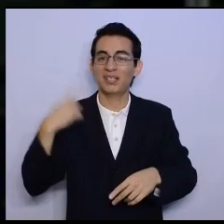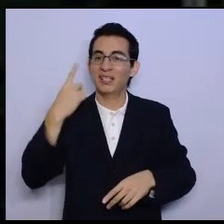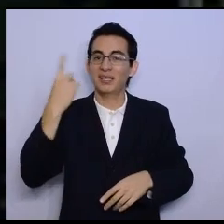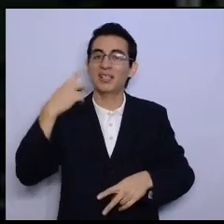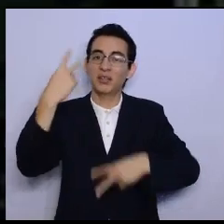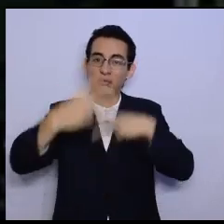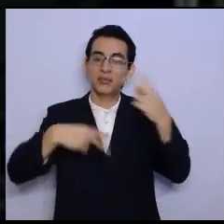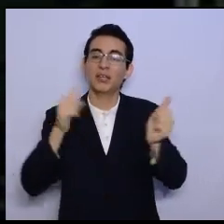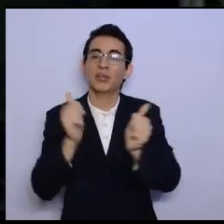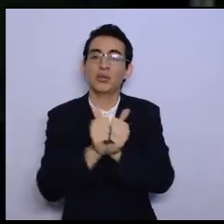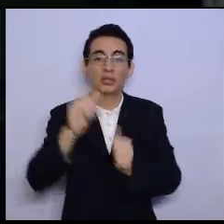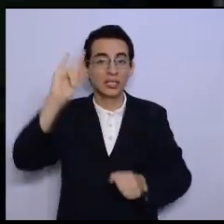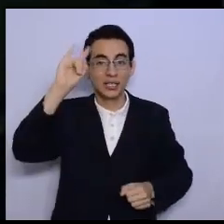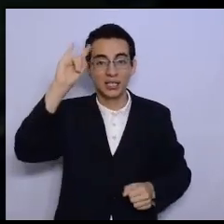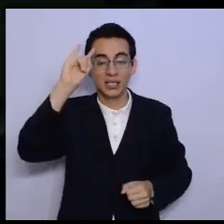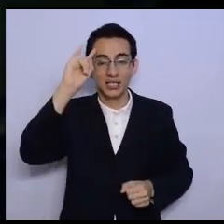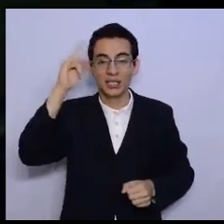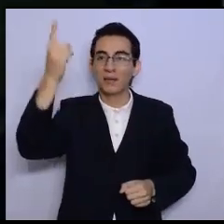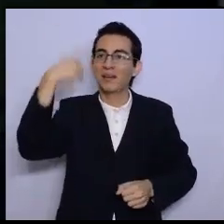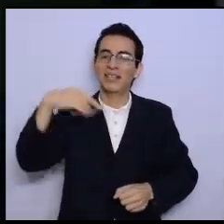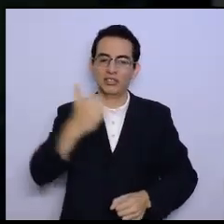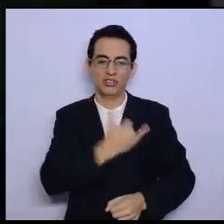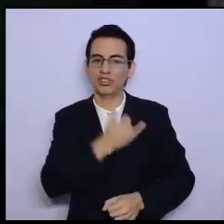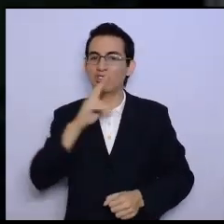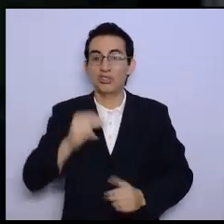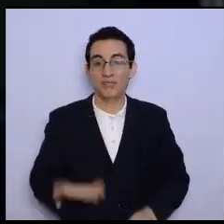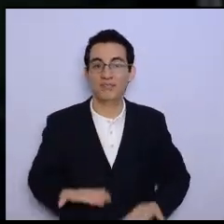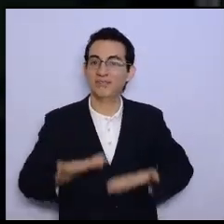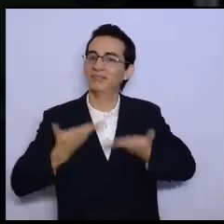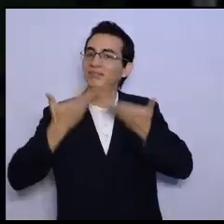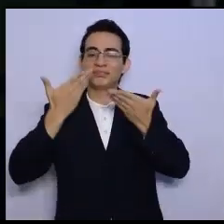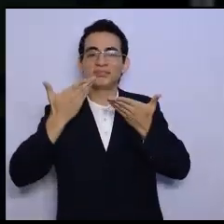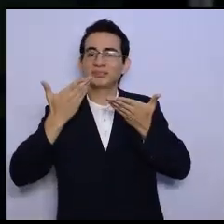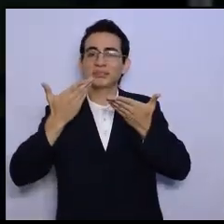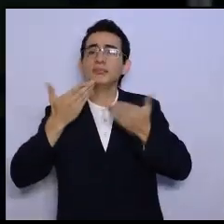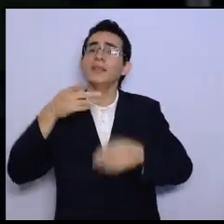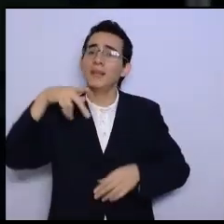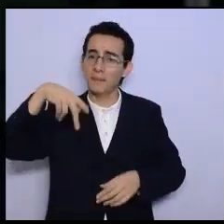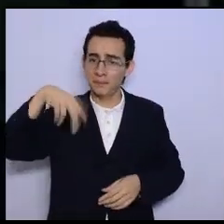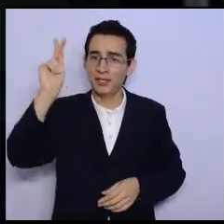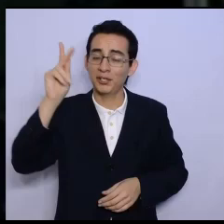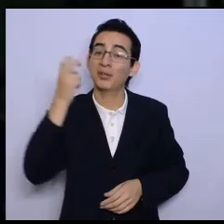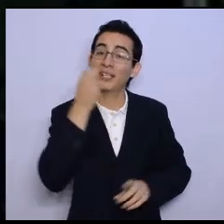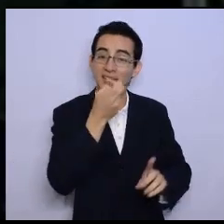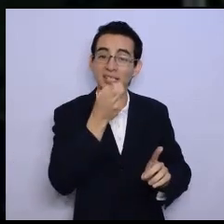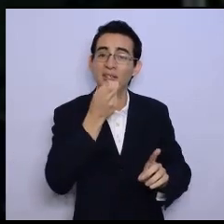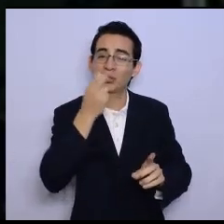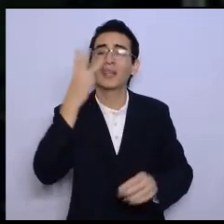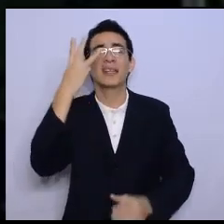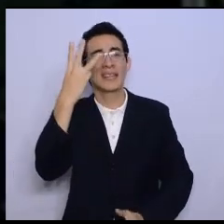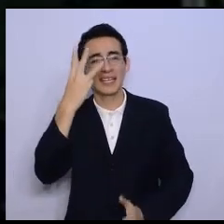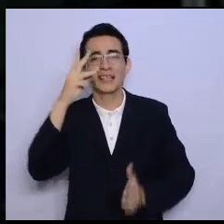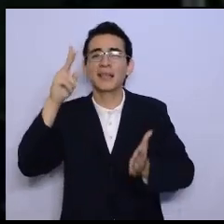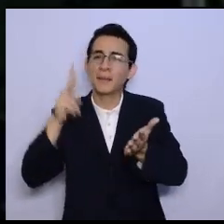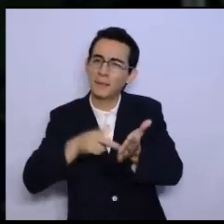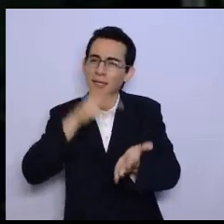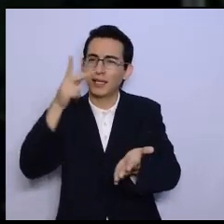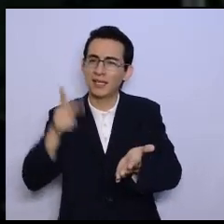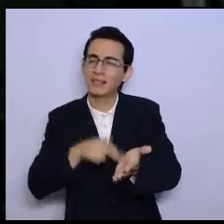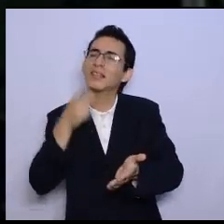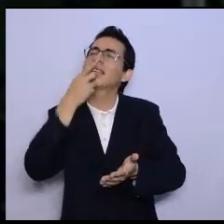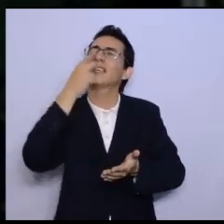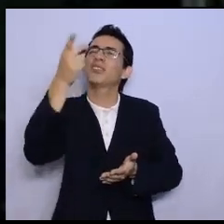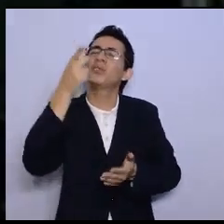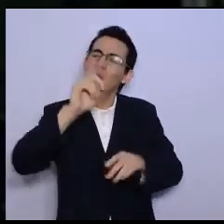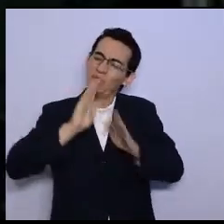me abofeté para que no me enaltezca sobremanera. Respecto a lo cual tres veces he rogado al Señor que